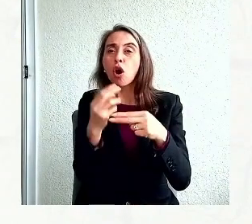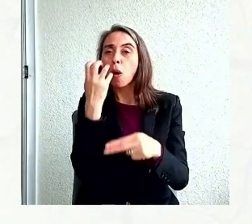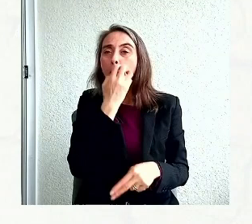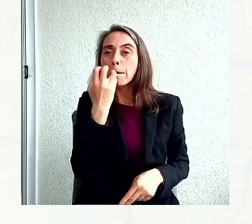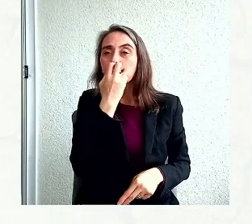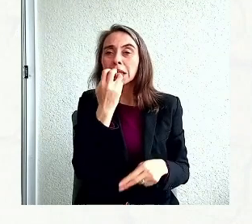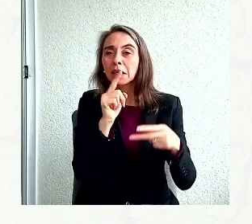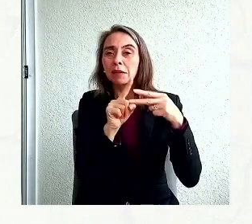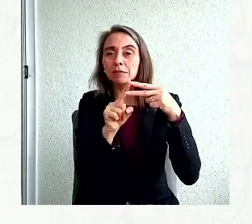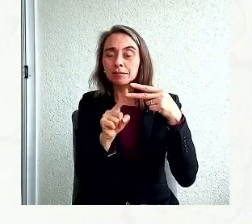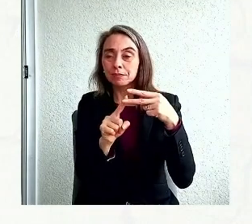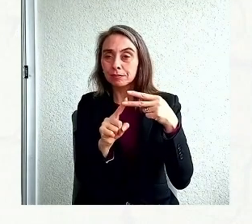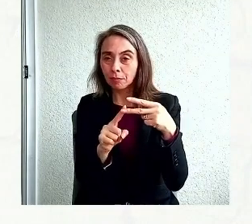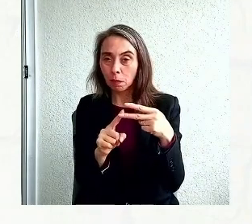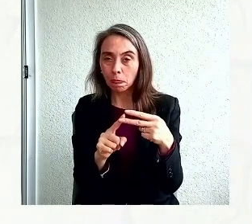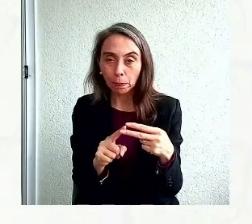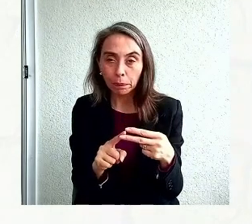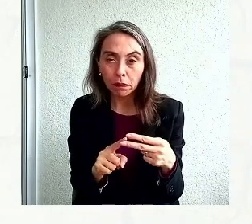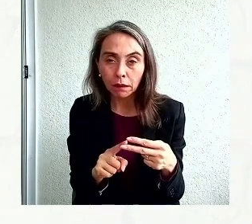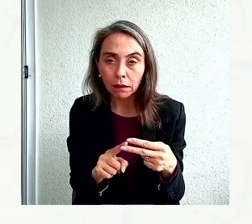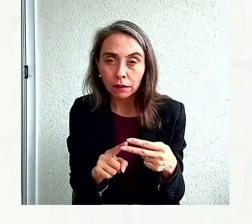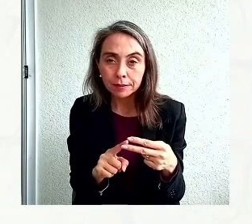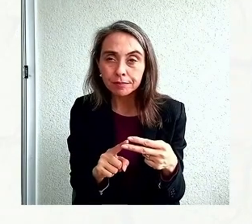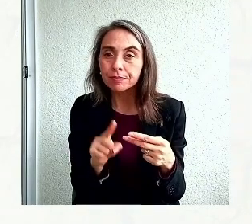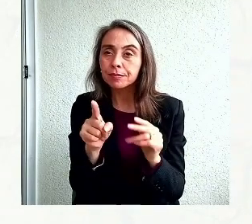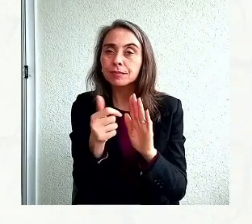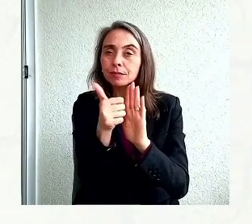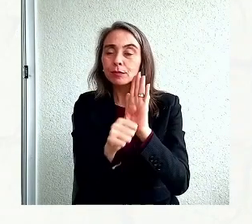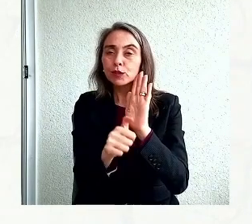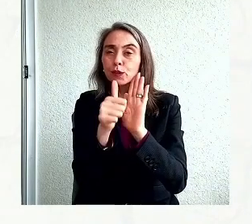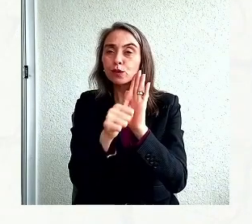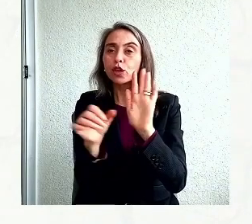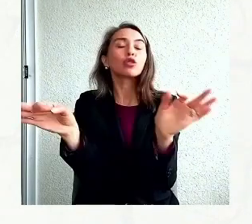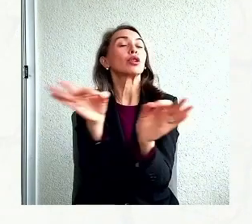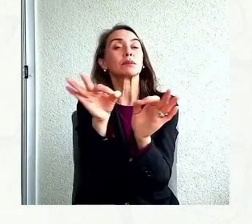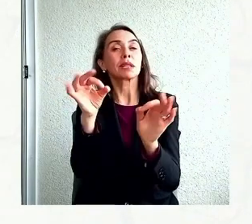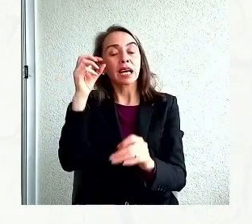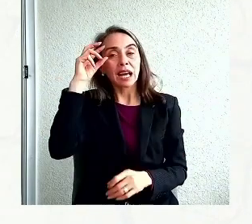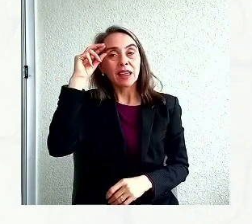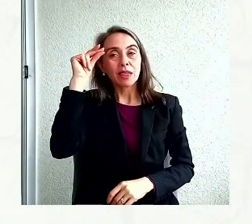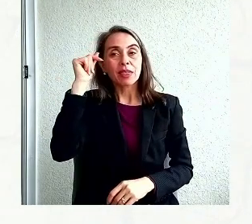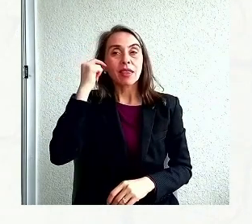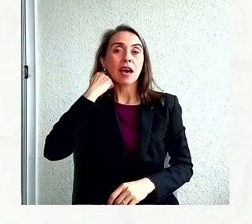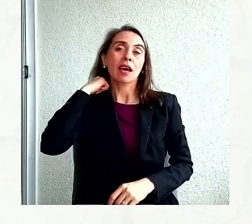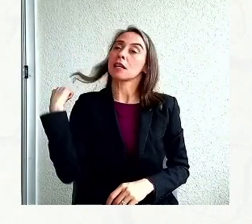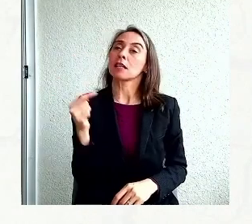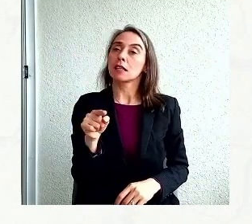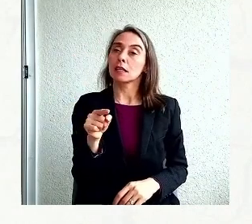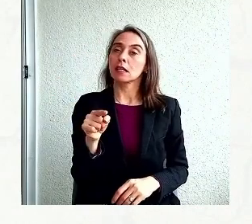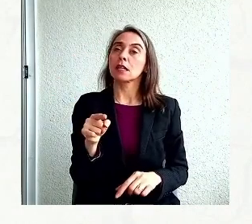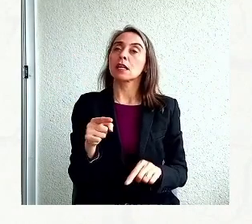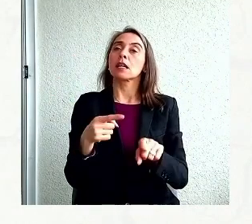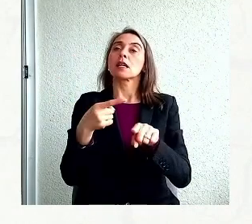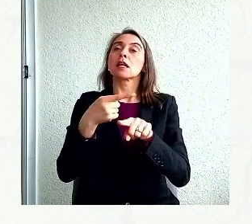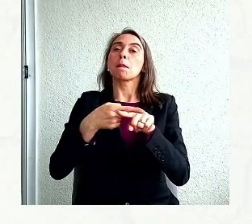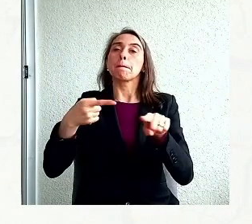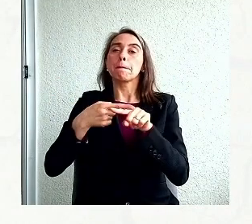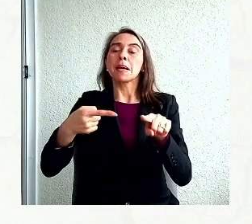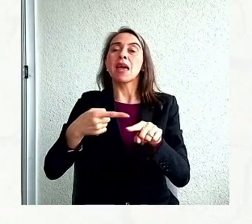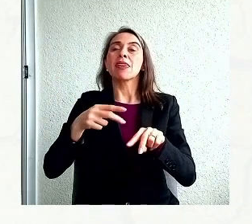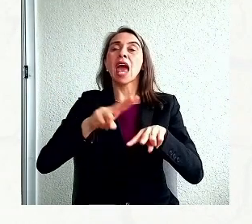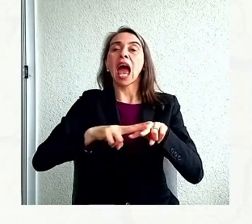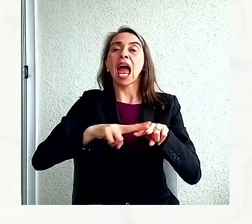una idea, así como media hectárea de vegetación. Y estas especies son marcadores,